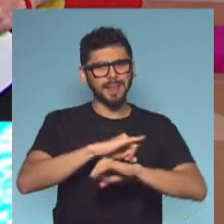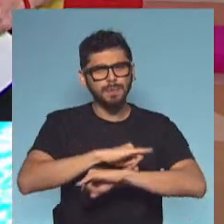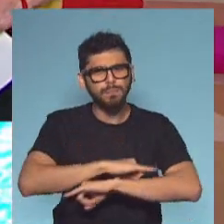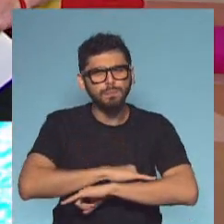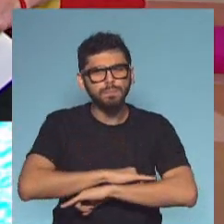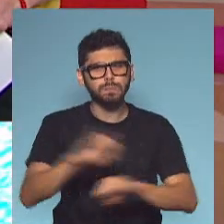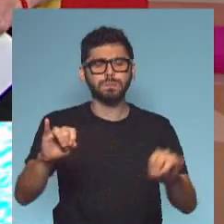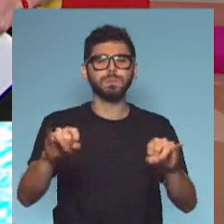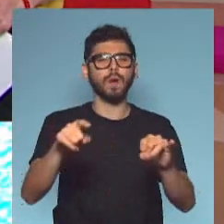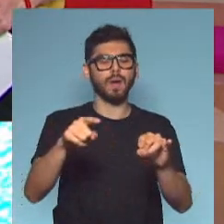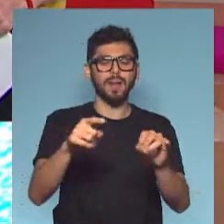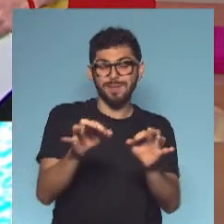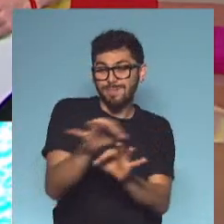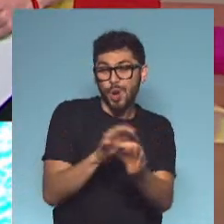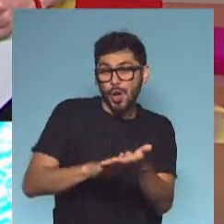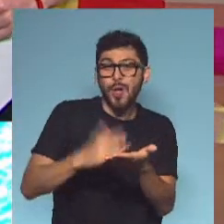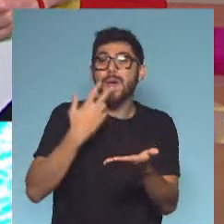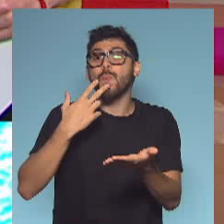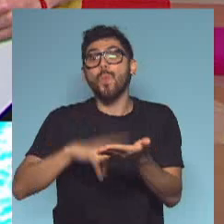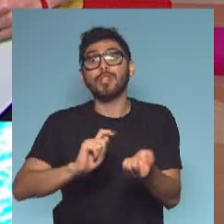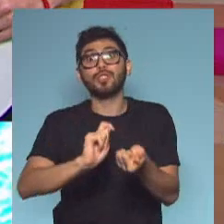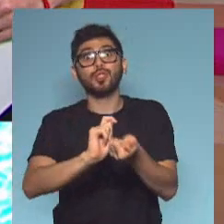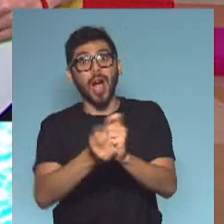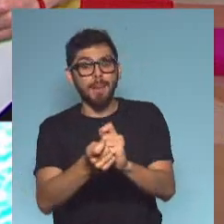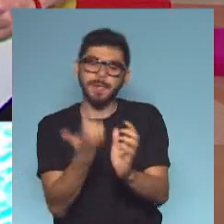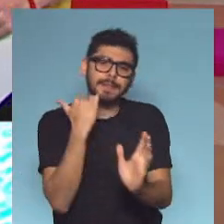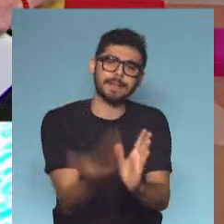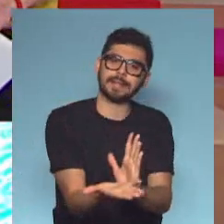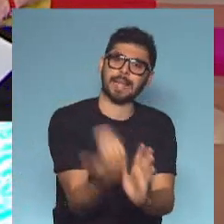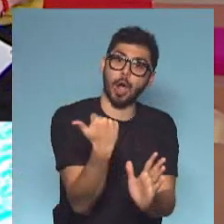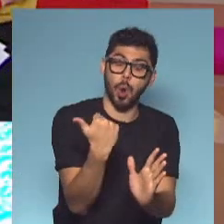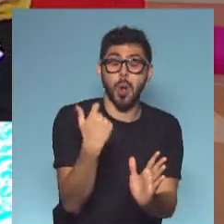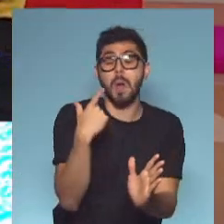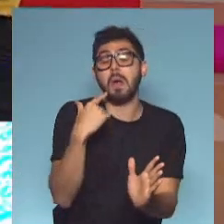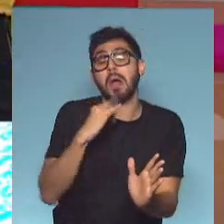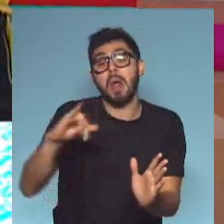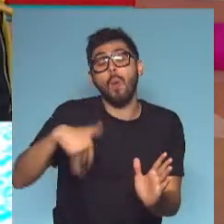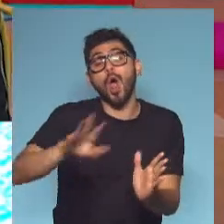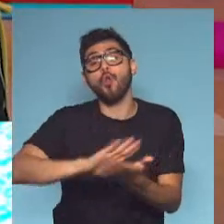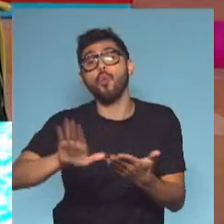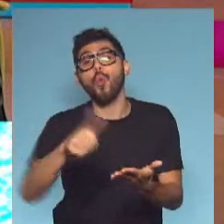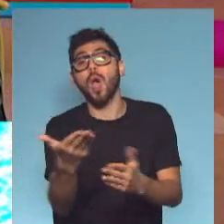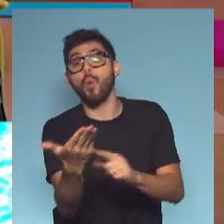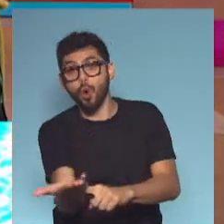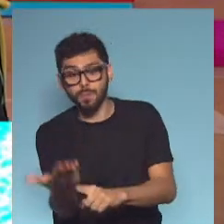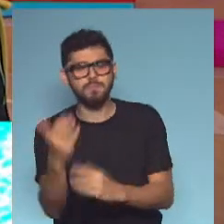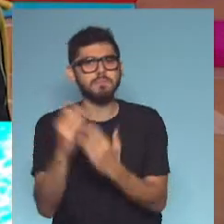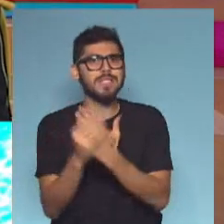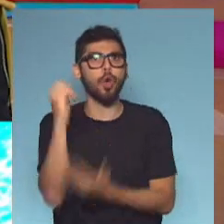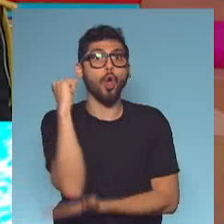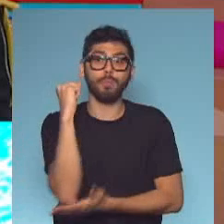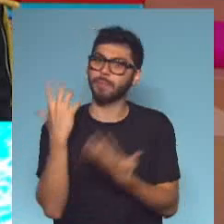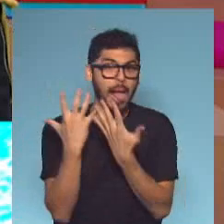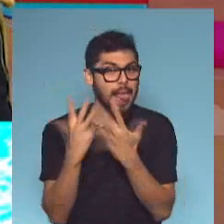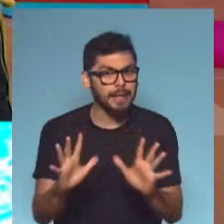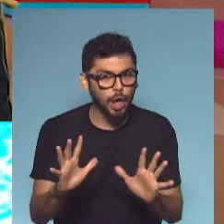el retiro de la reforma tributaria con la idea de presentar otro proyecto. Renunció el ministro de Hacienda.